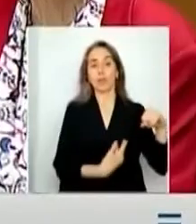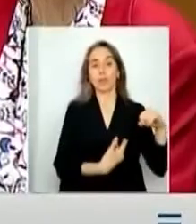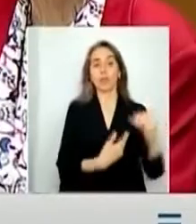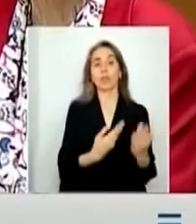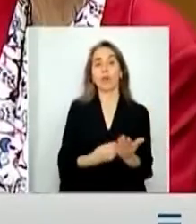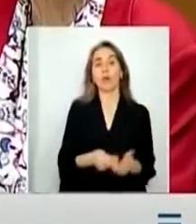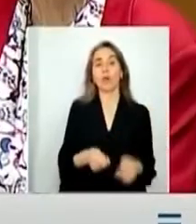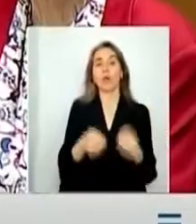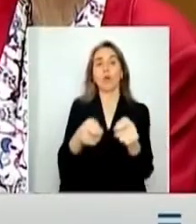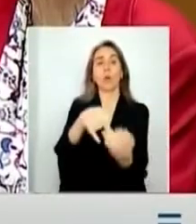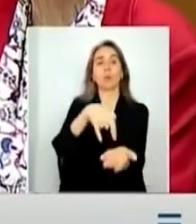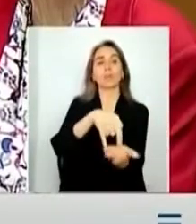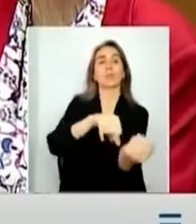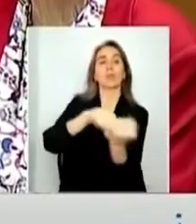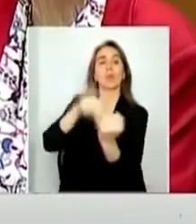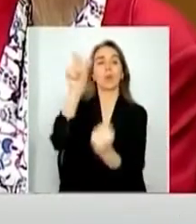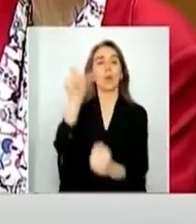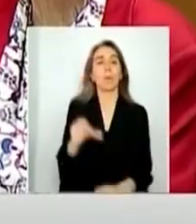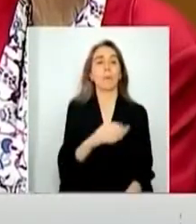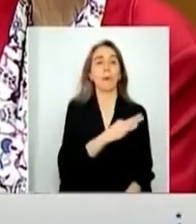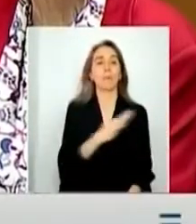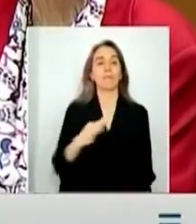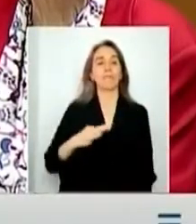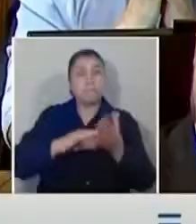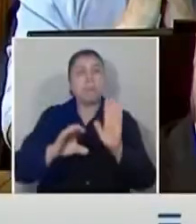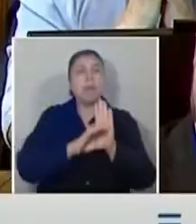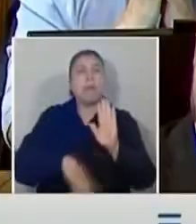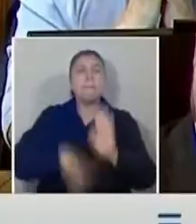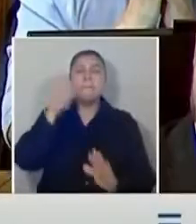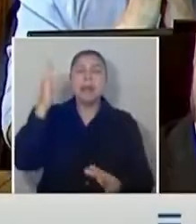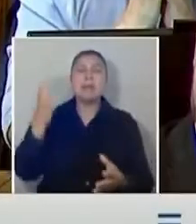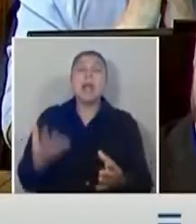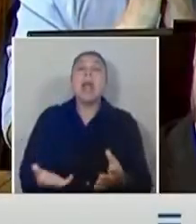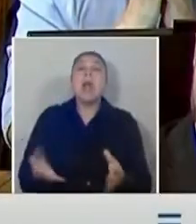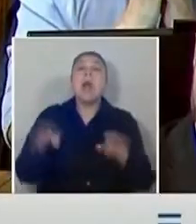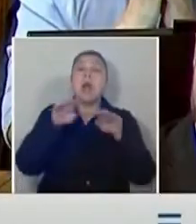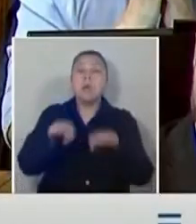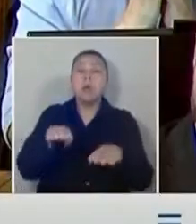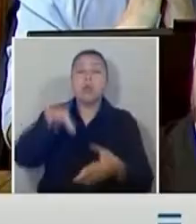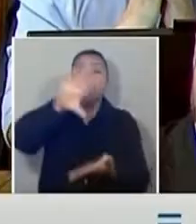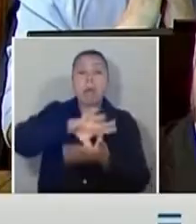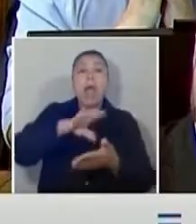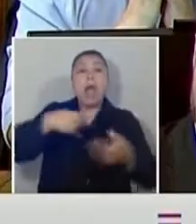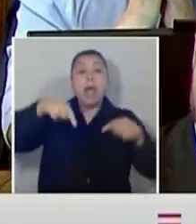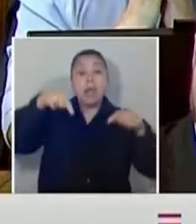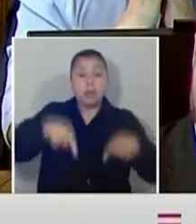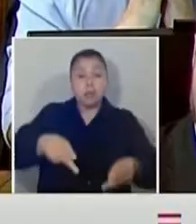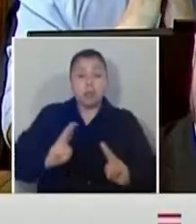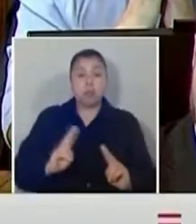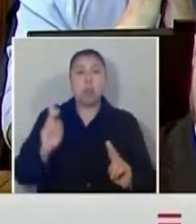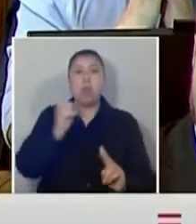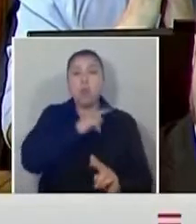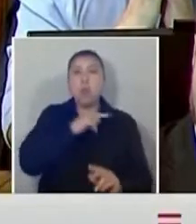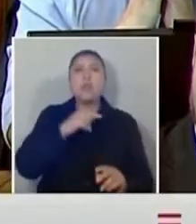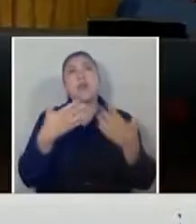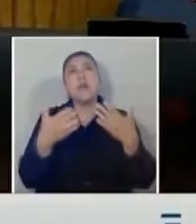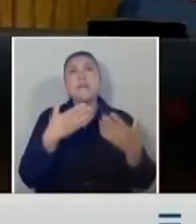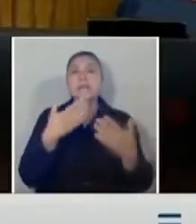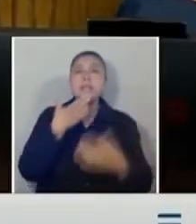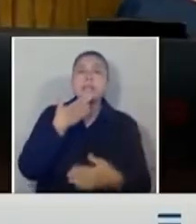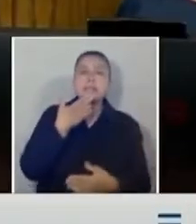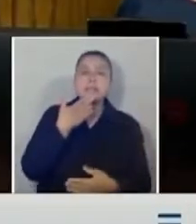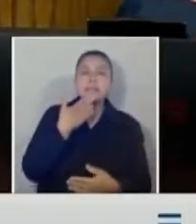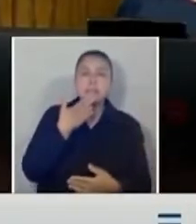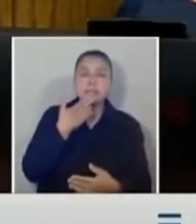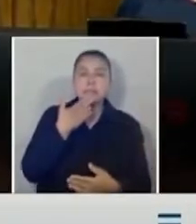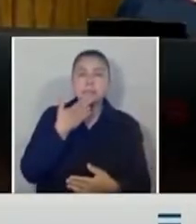que está traicionando la confianza del jefe de Estado. Eso es grave, a mí me parece muy grave, y no ha pasado nada. Él dijo que se enteró un rumor, la verdad es que yo